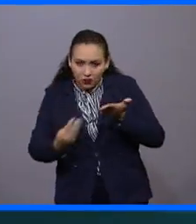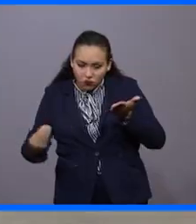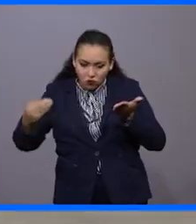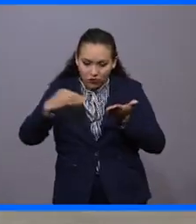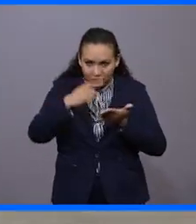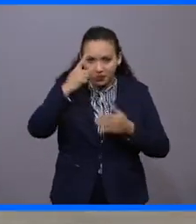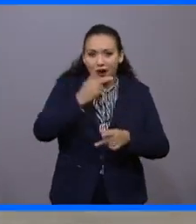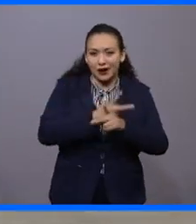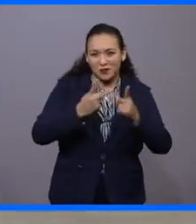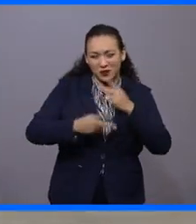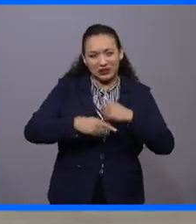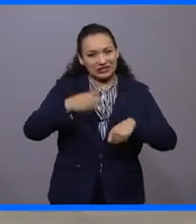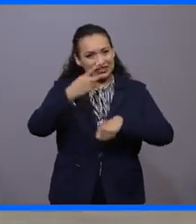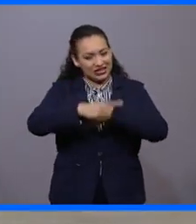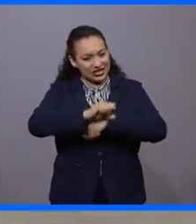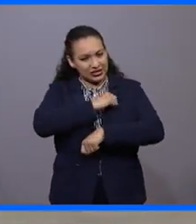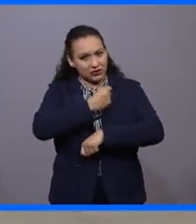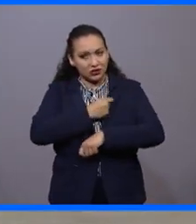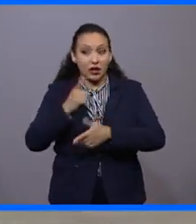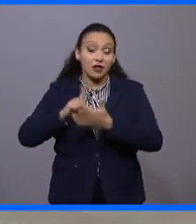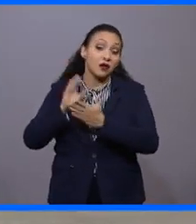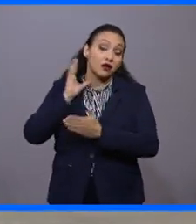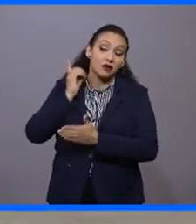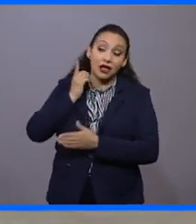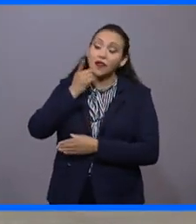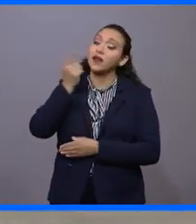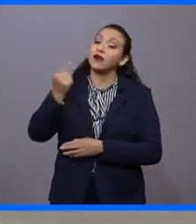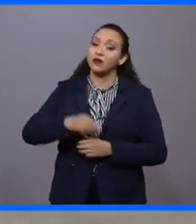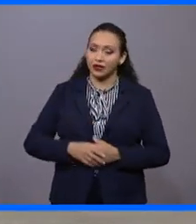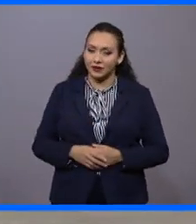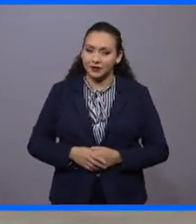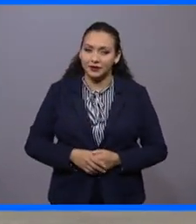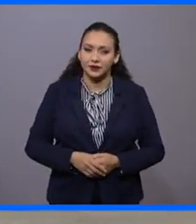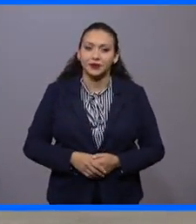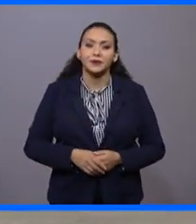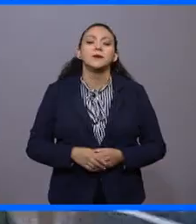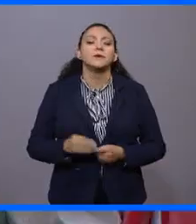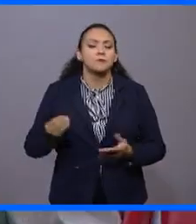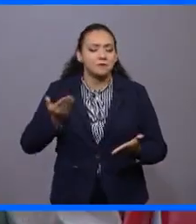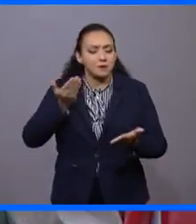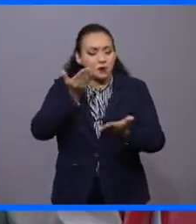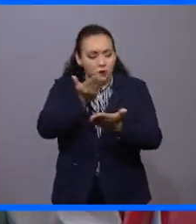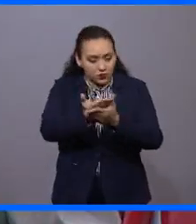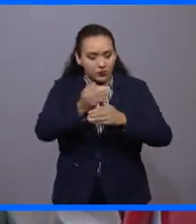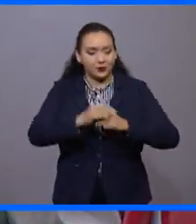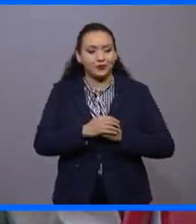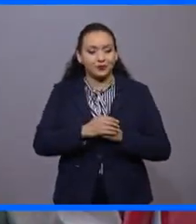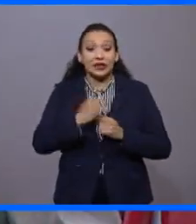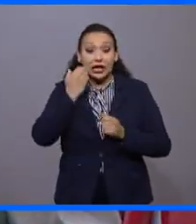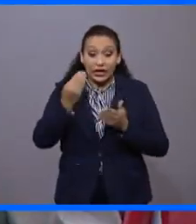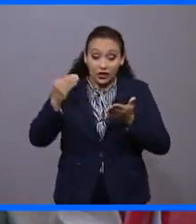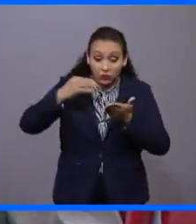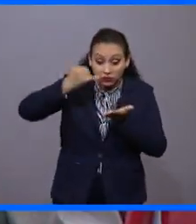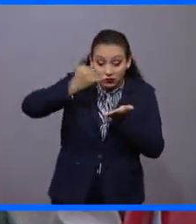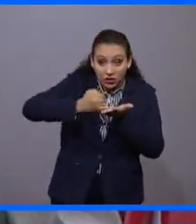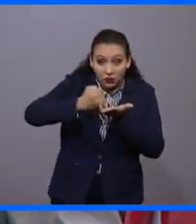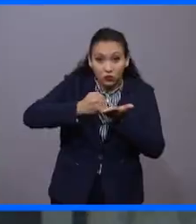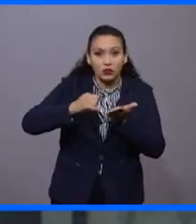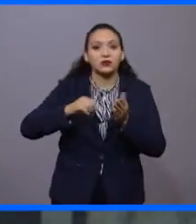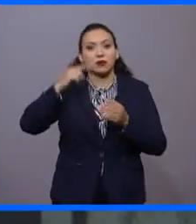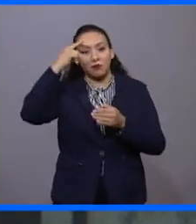Salud realizado en la Cámara de Diputados. Ante ello, planteó la necesidad de implementar impuestos a